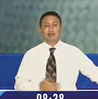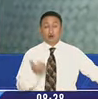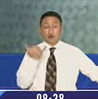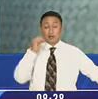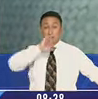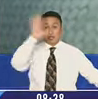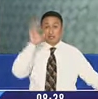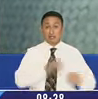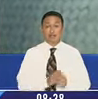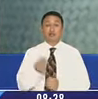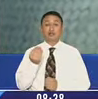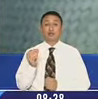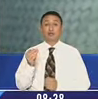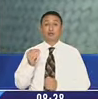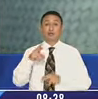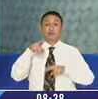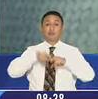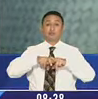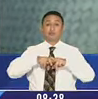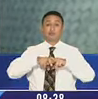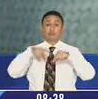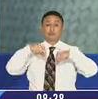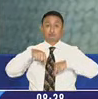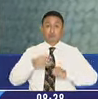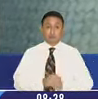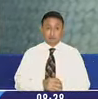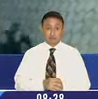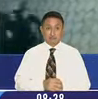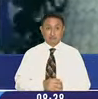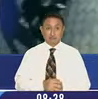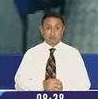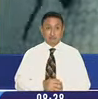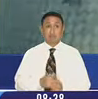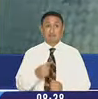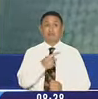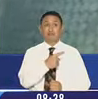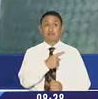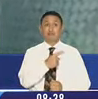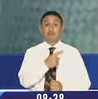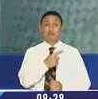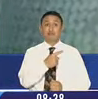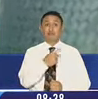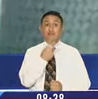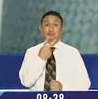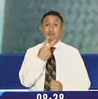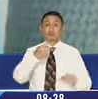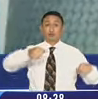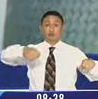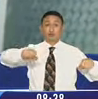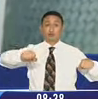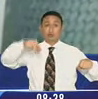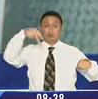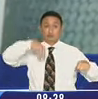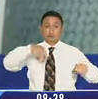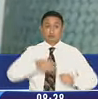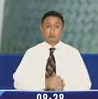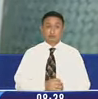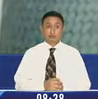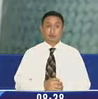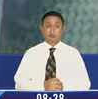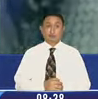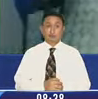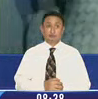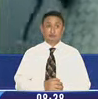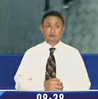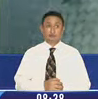policía cuando un joven se encontraba sentado sobre la acera, que en cuestión de segundos es interceptado por dos delincuentes a bordo de una